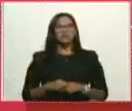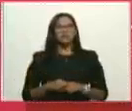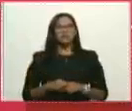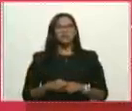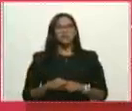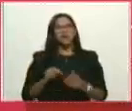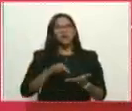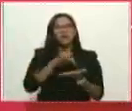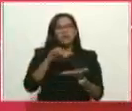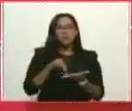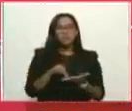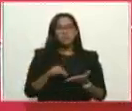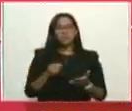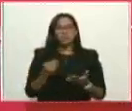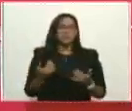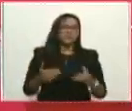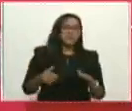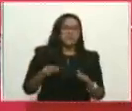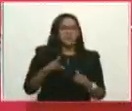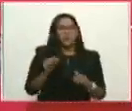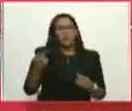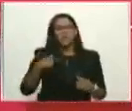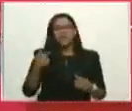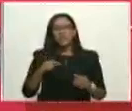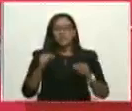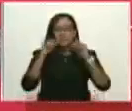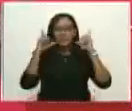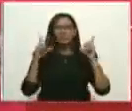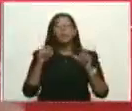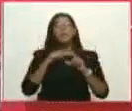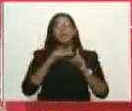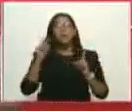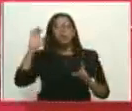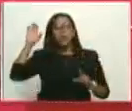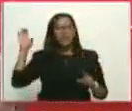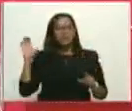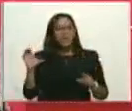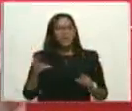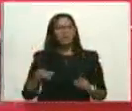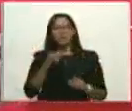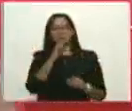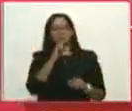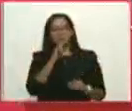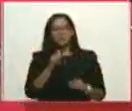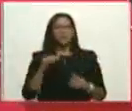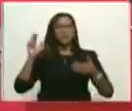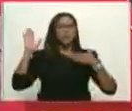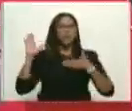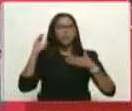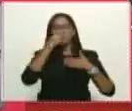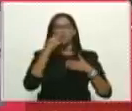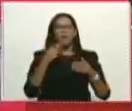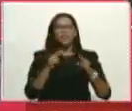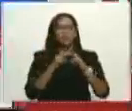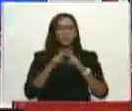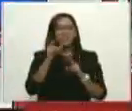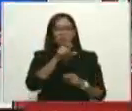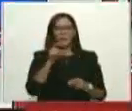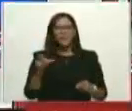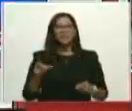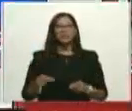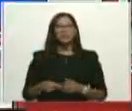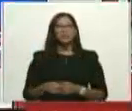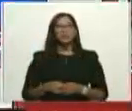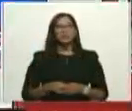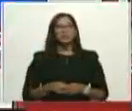nacional no tiene ese impacto, pero en los Estados queda la noticia, se juramenta, se conocen las personas que la van a estar la motivación ahí.